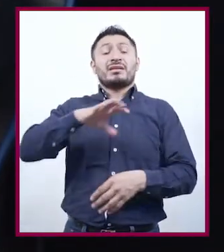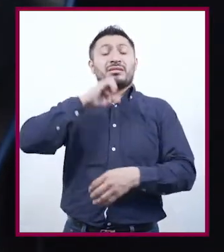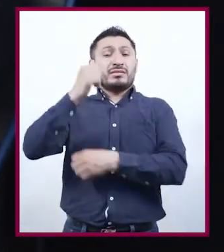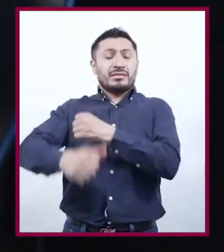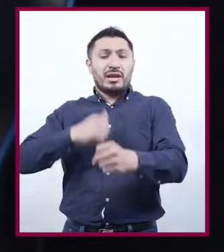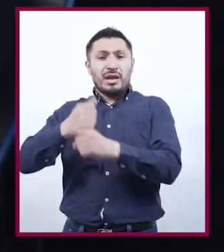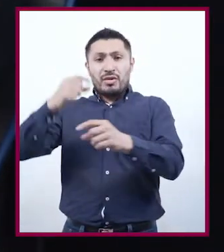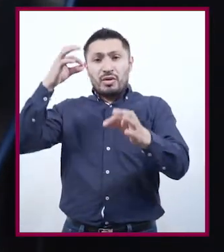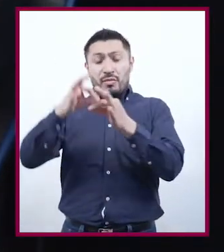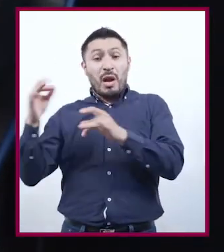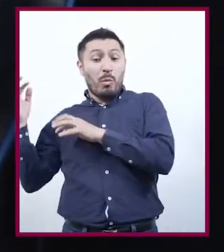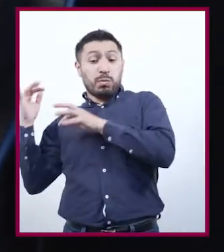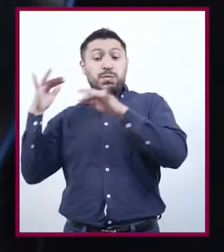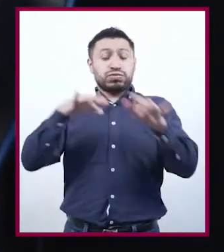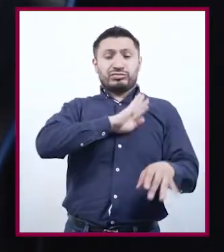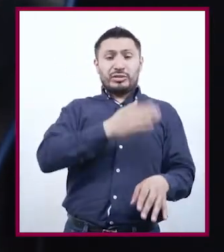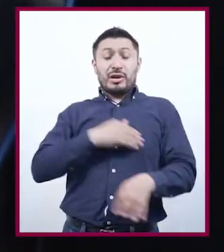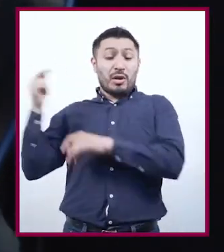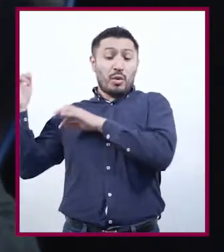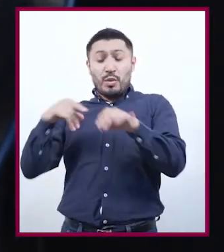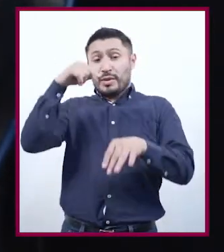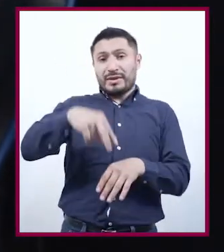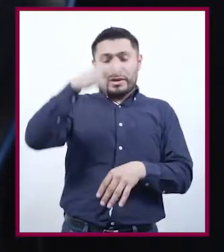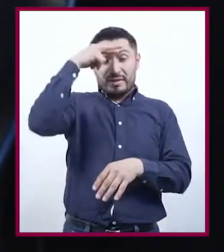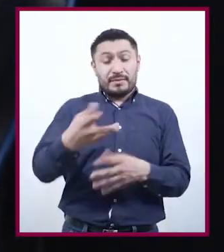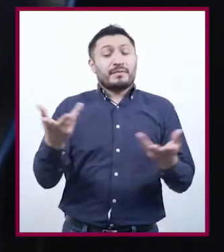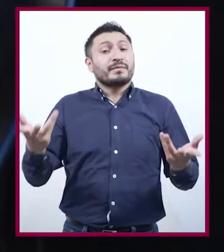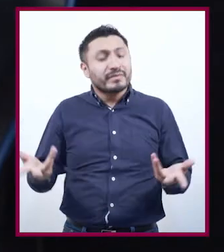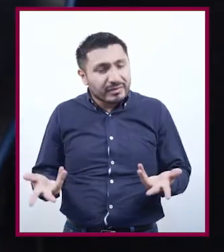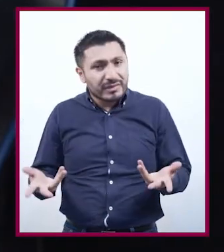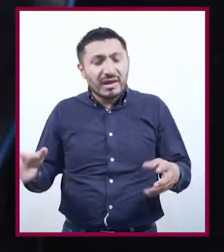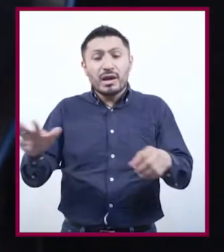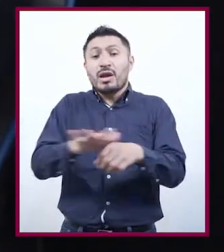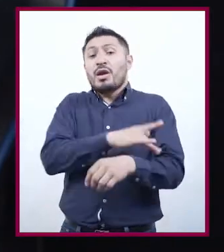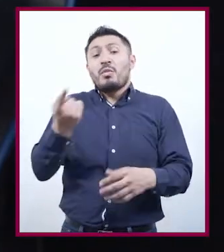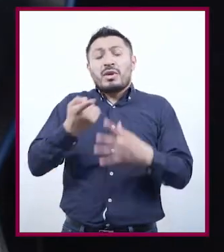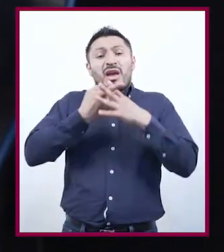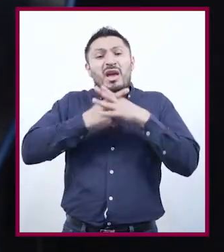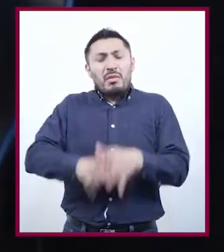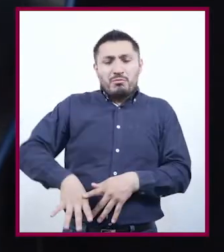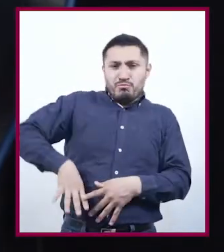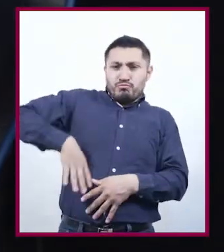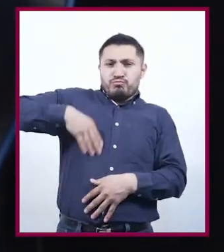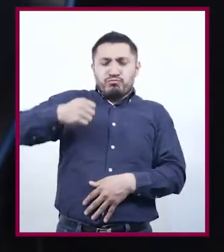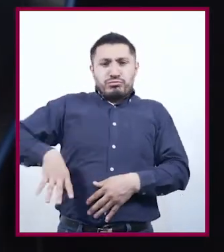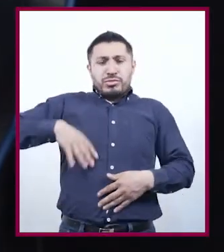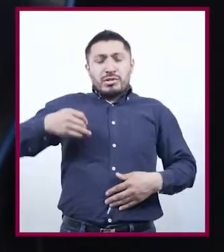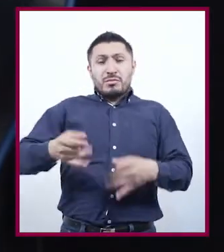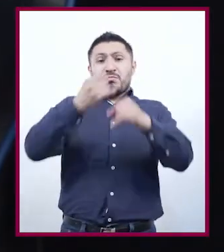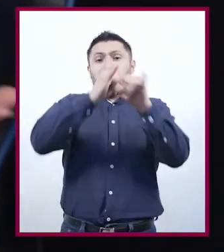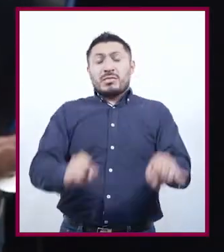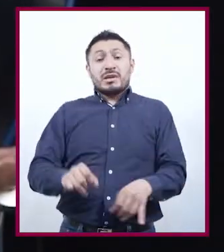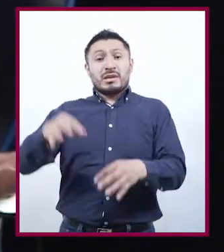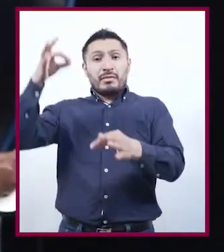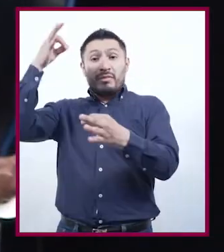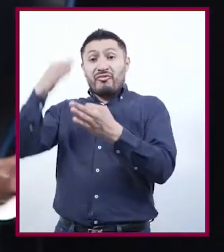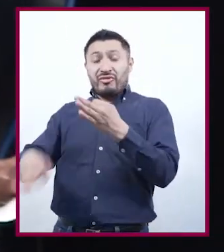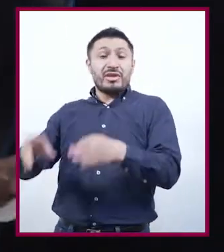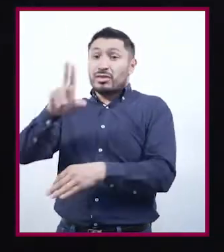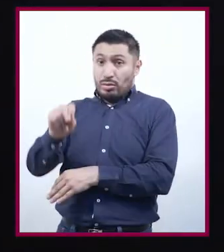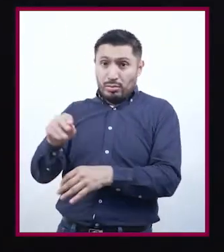500 de la conquista? ¿Te has preguntado por qué celebramos el inicio de la lucha de independencia y no el